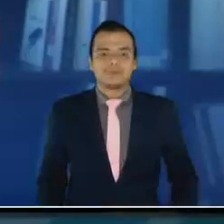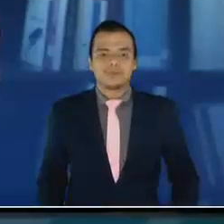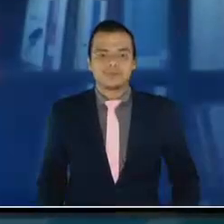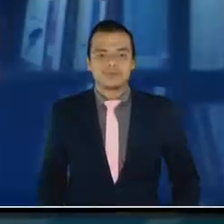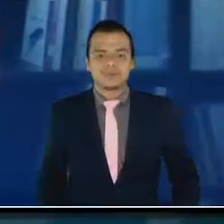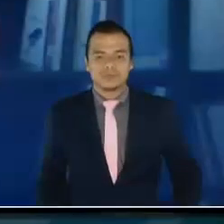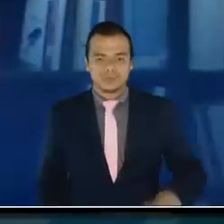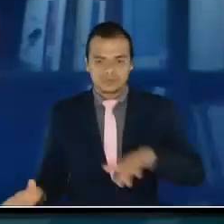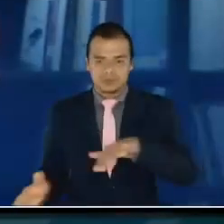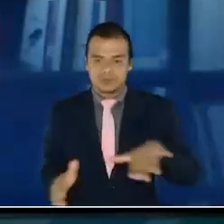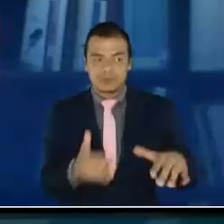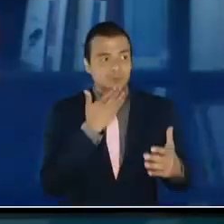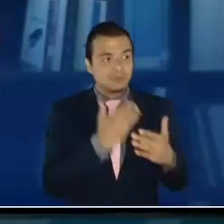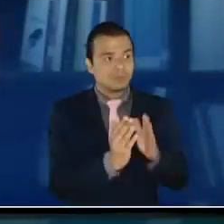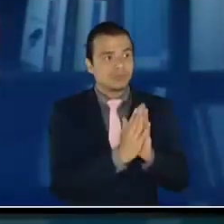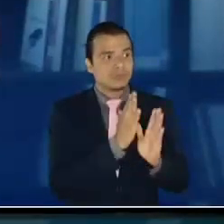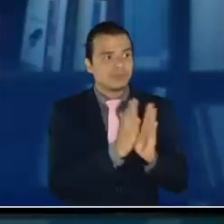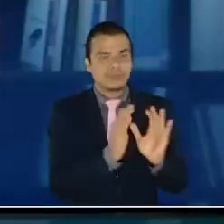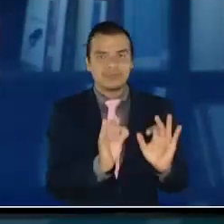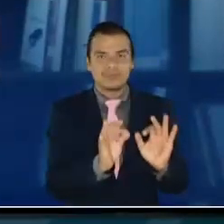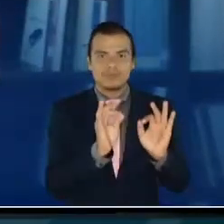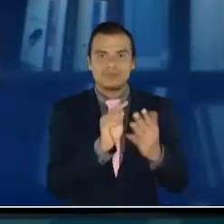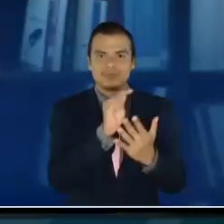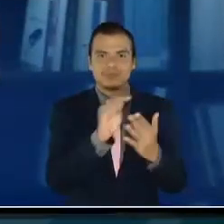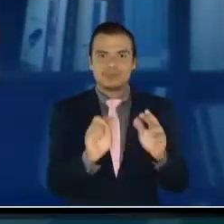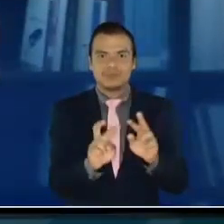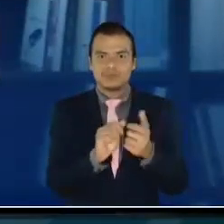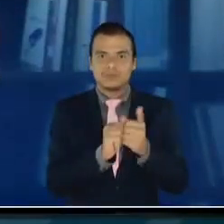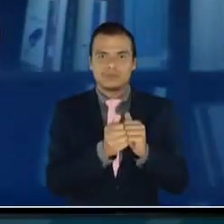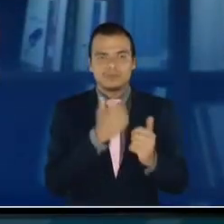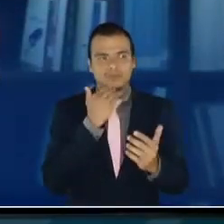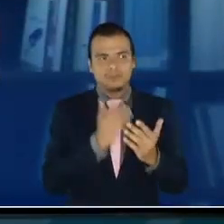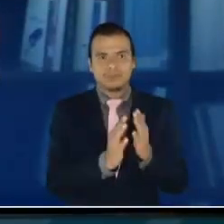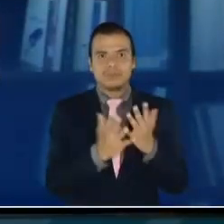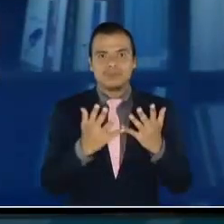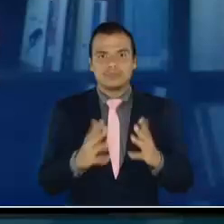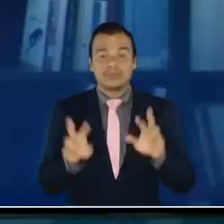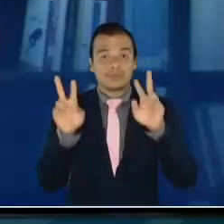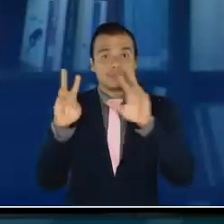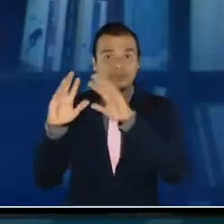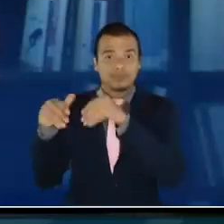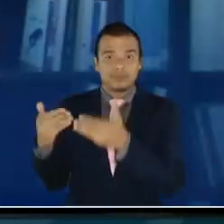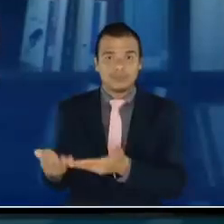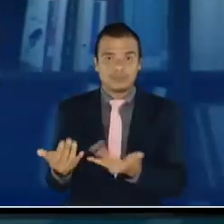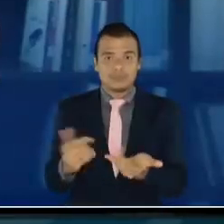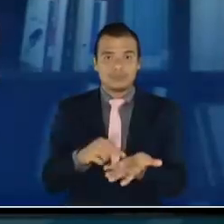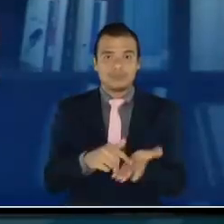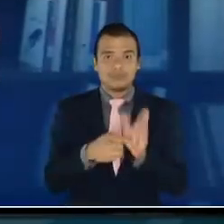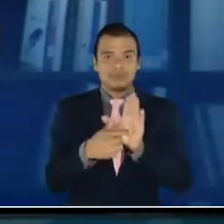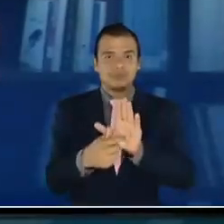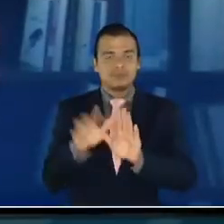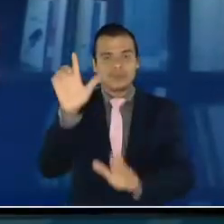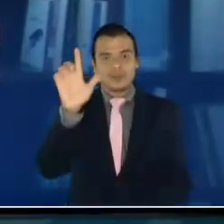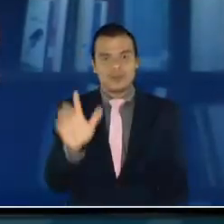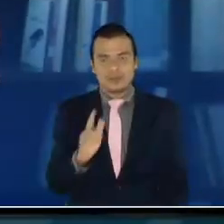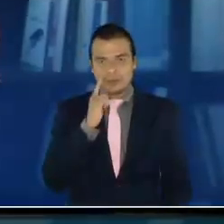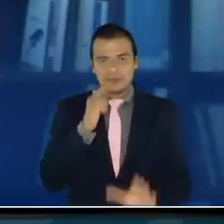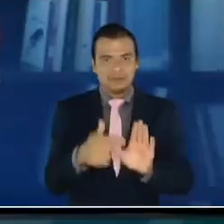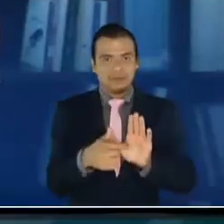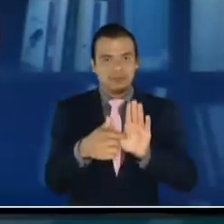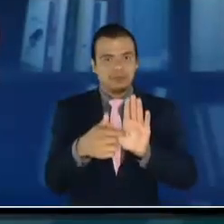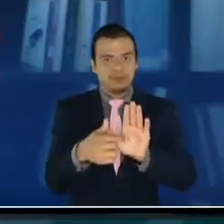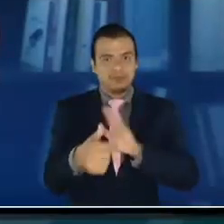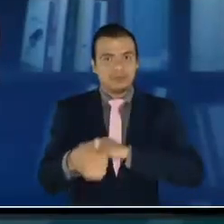Gracias a Carlitos Plaza por toda la información deportiva. Y la literatura siempre tiene su espacio en 90 minutos. Nuestro director Gerardo